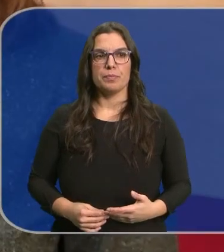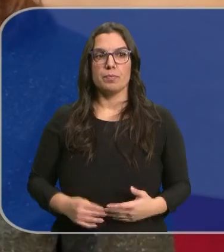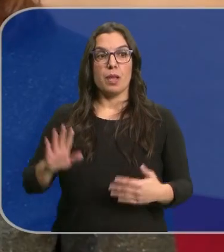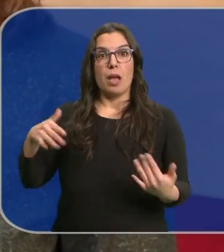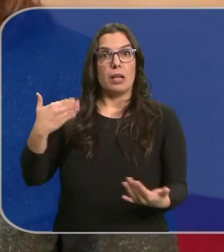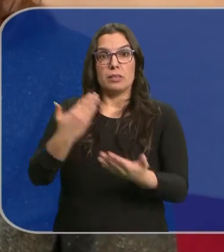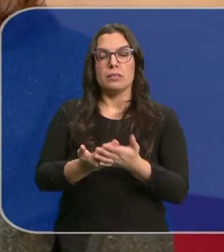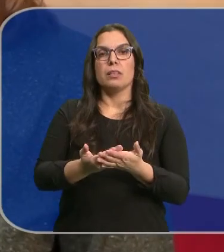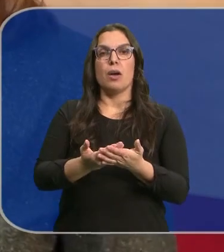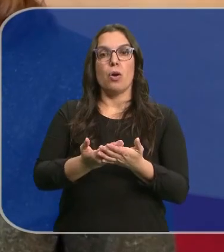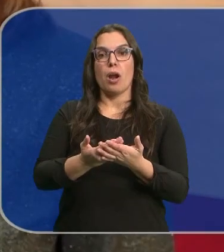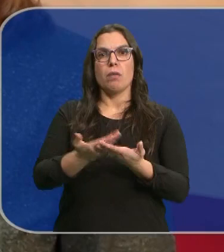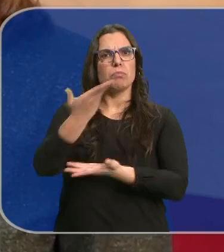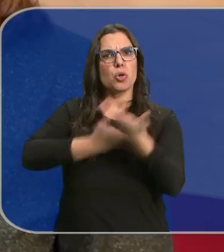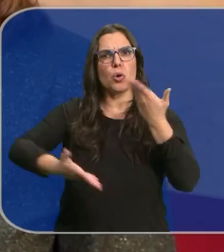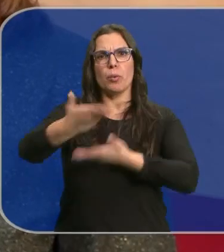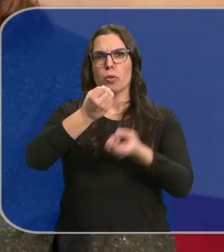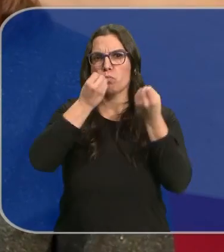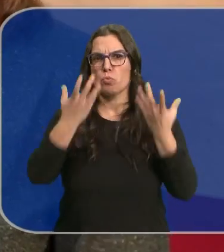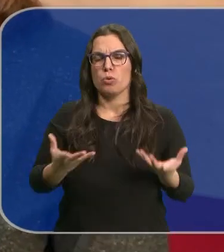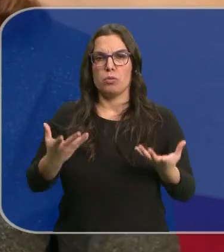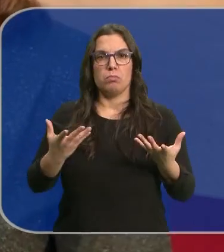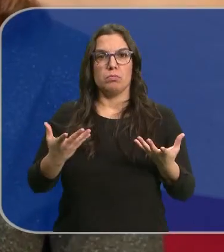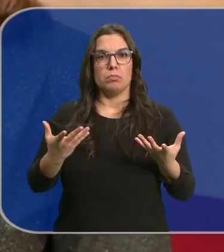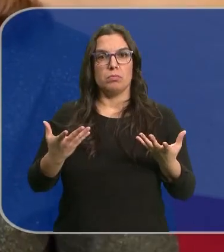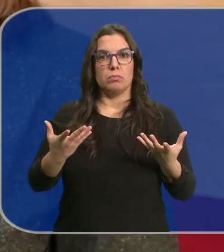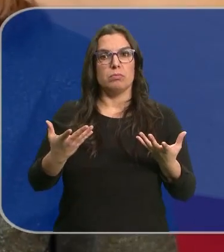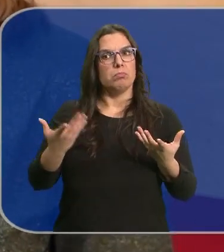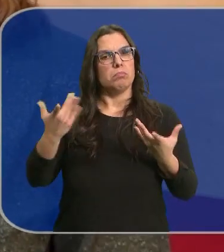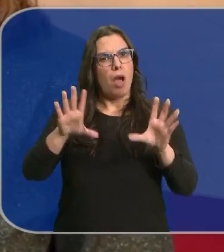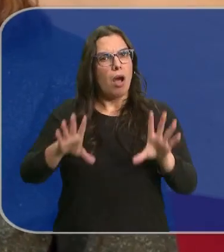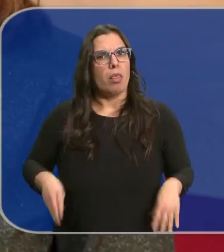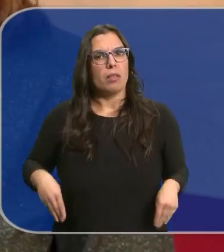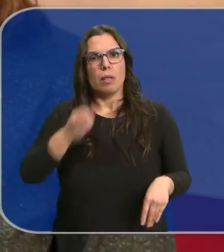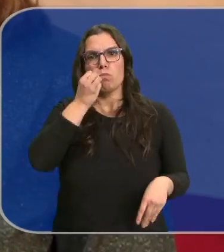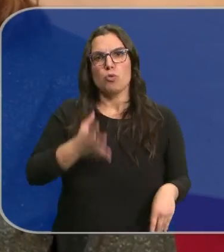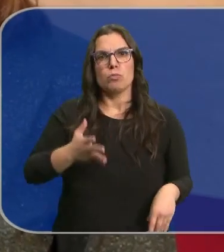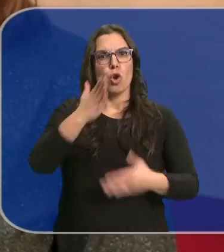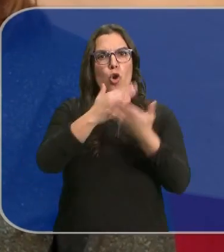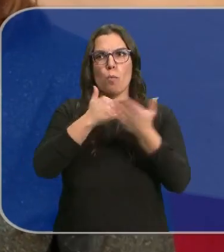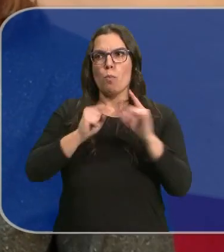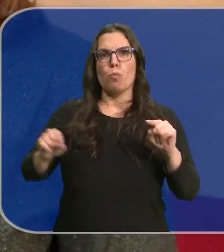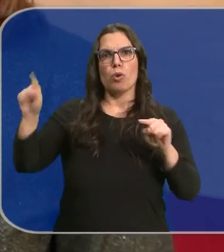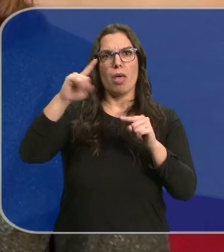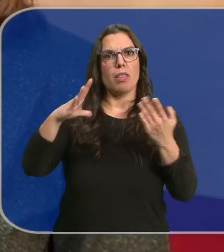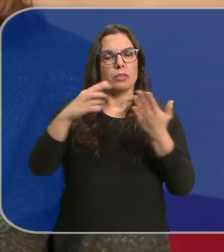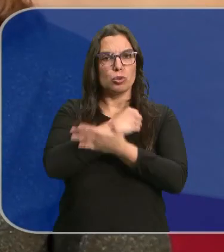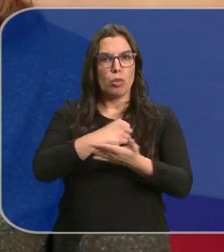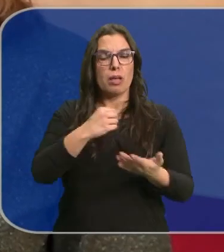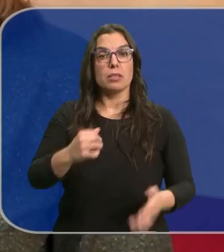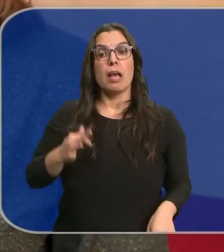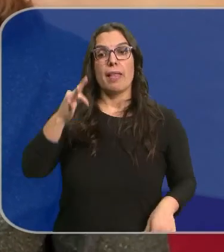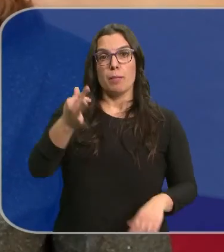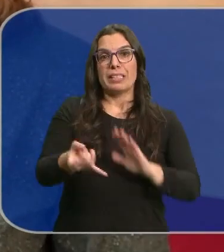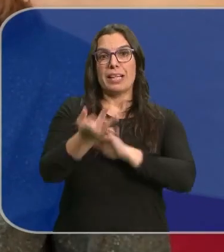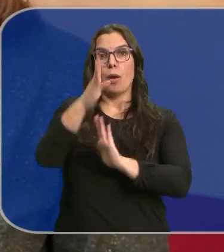Hasta ahora ha habido además muy buena colaboración por parte y muy buena aceptación por parte de todas las comunidades autónomas. Saben además que sacamos